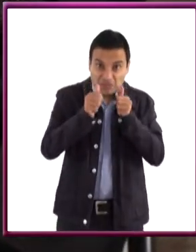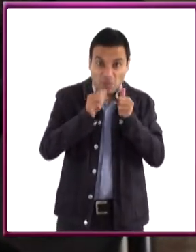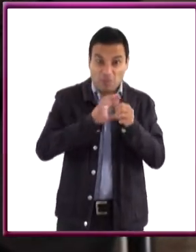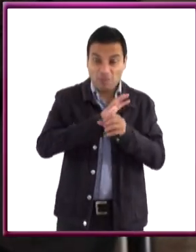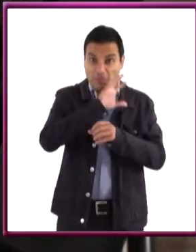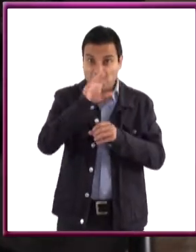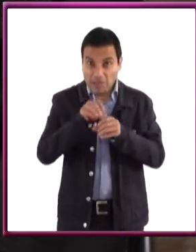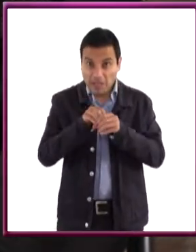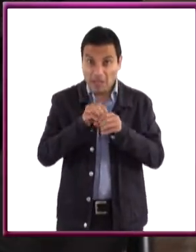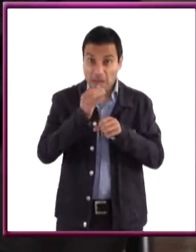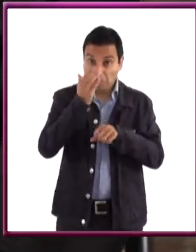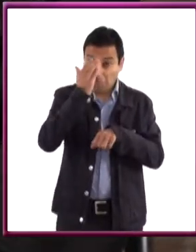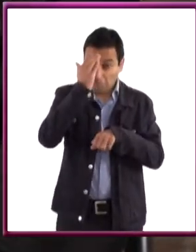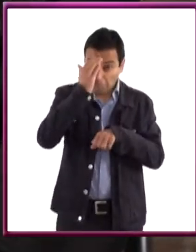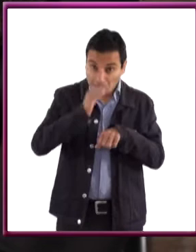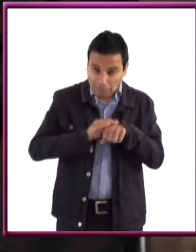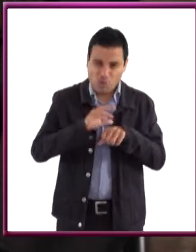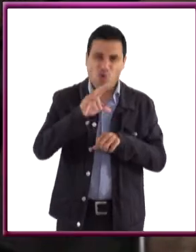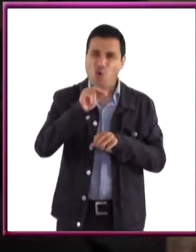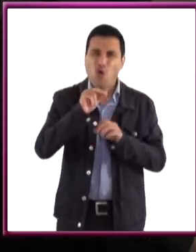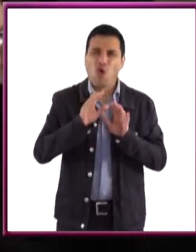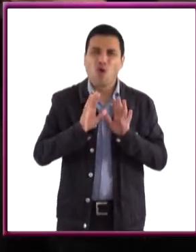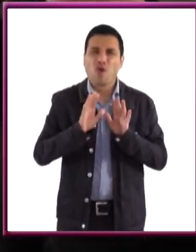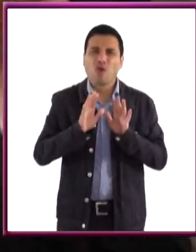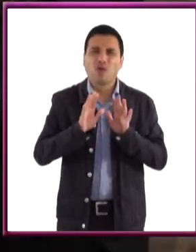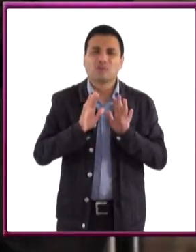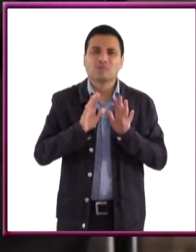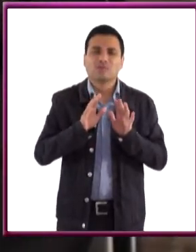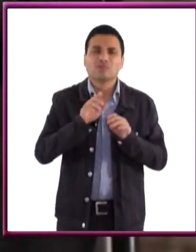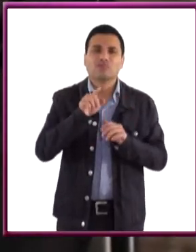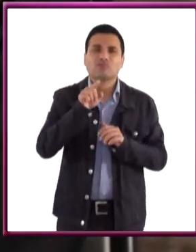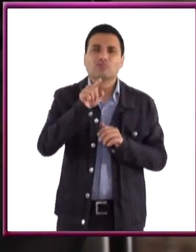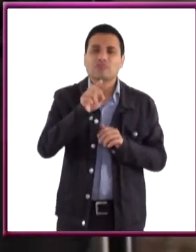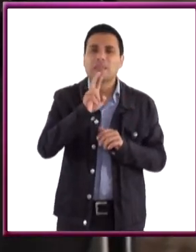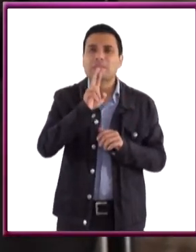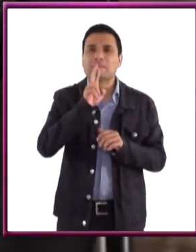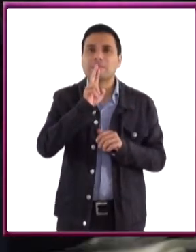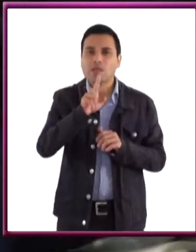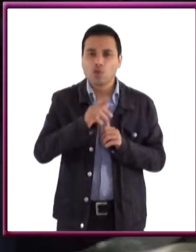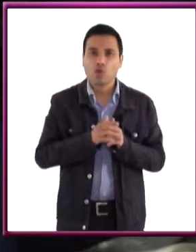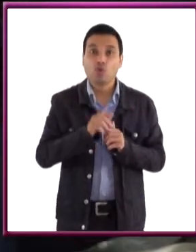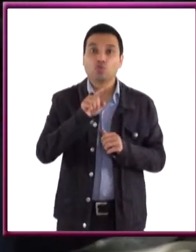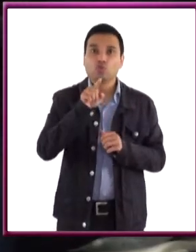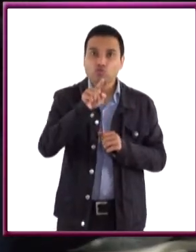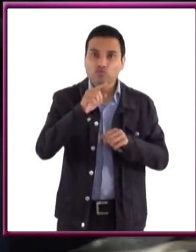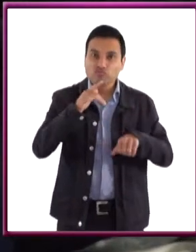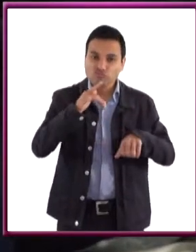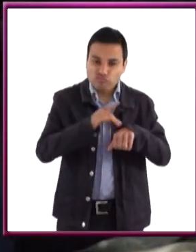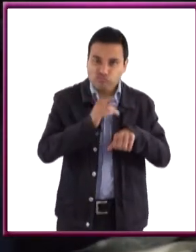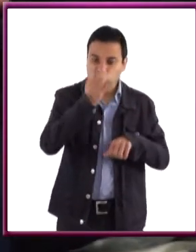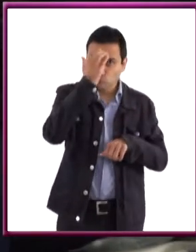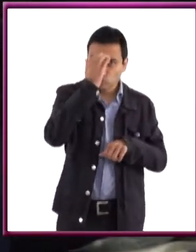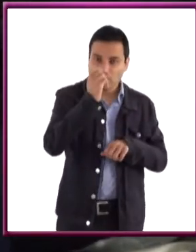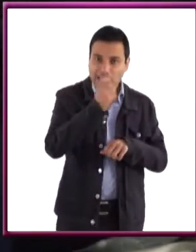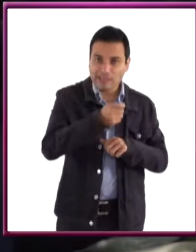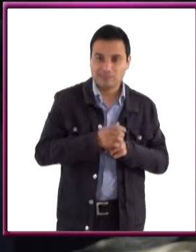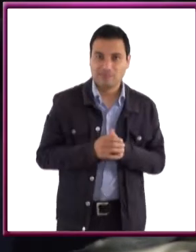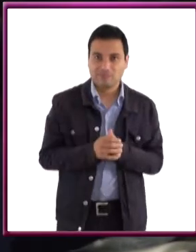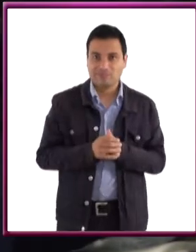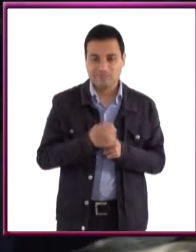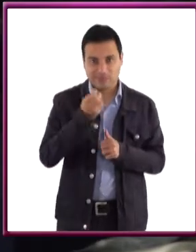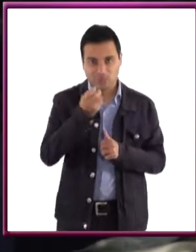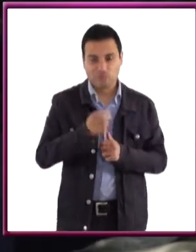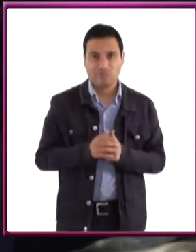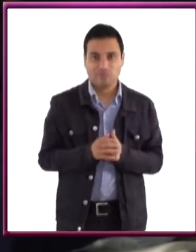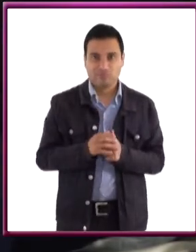atención plena y tratar de tener una definición de eso, yo los invitaría a que traten de experimentarlo. De hecho, mucho se va a tratar